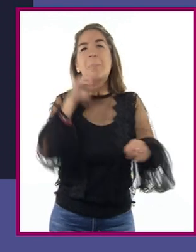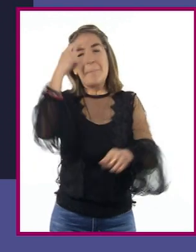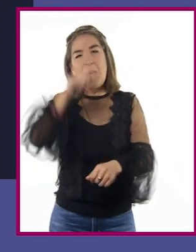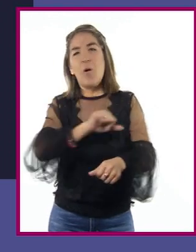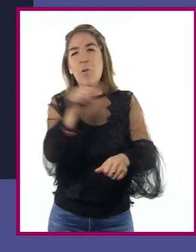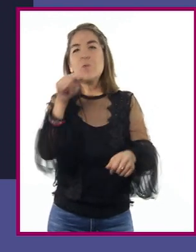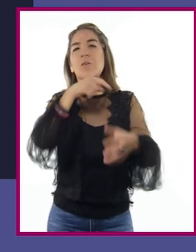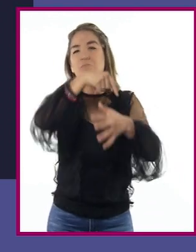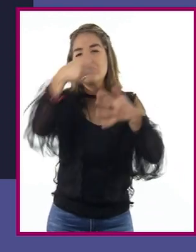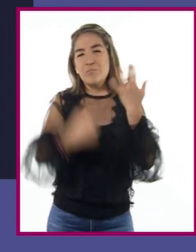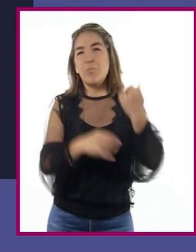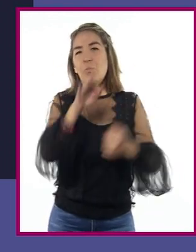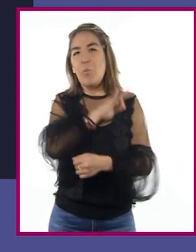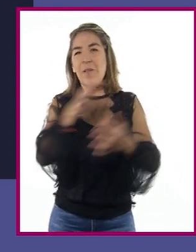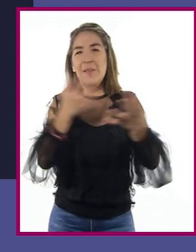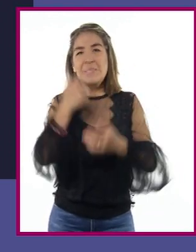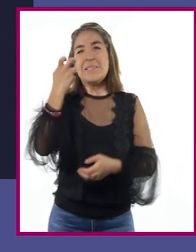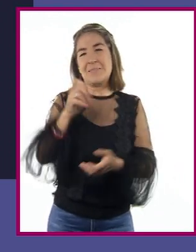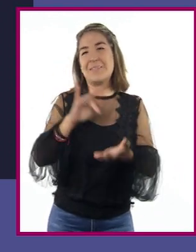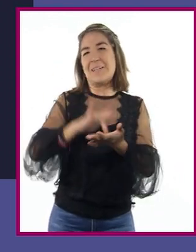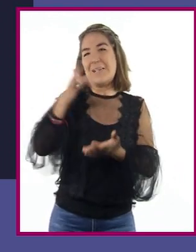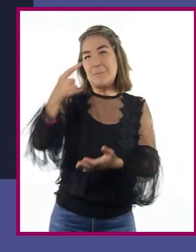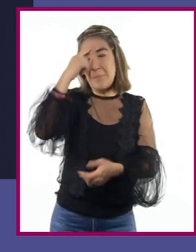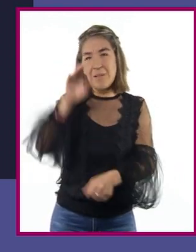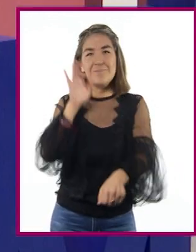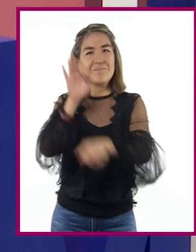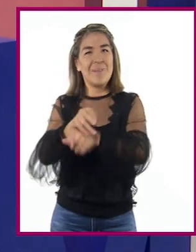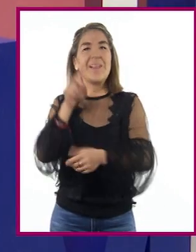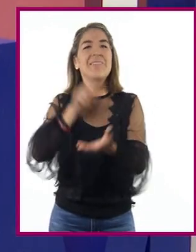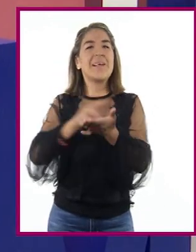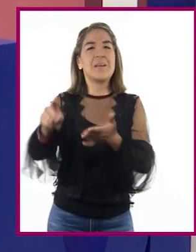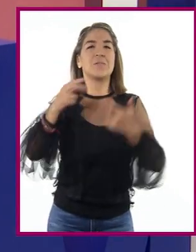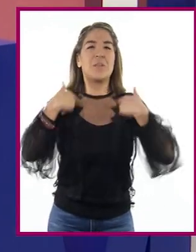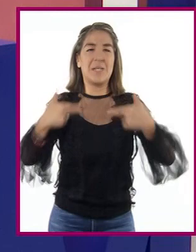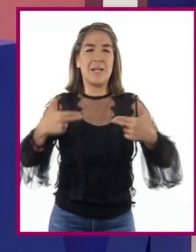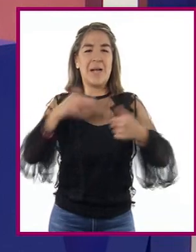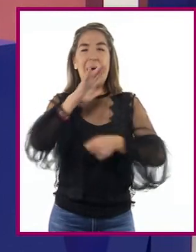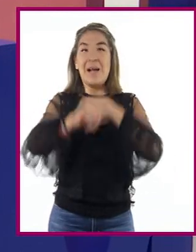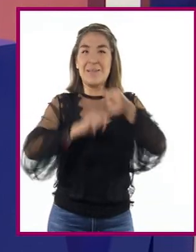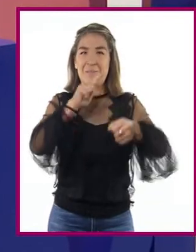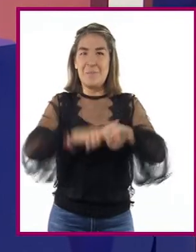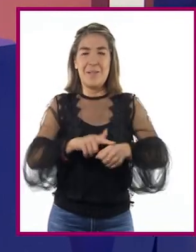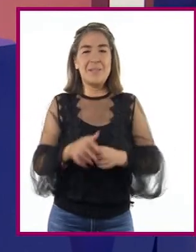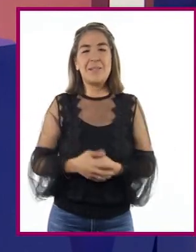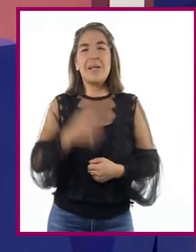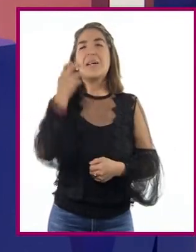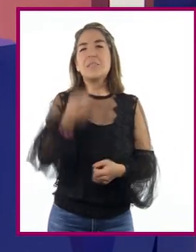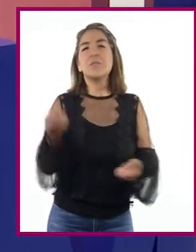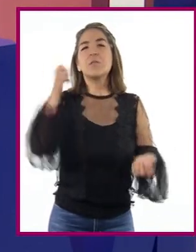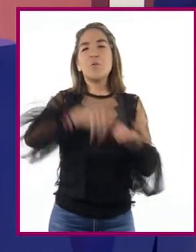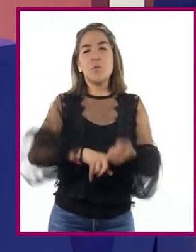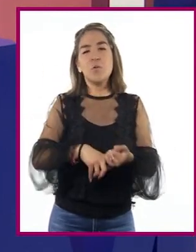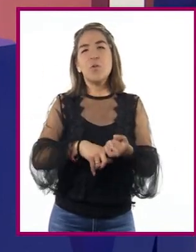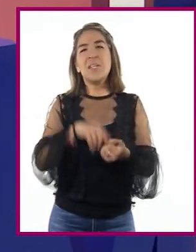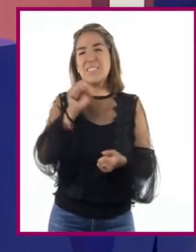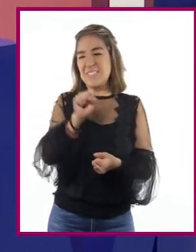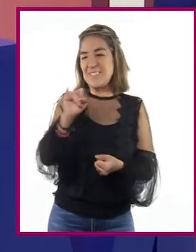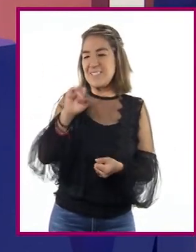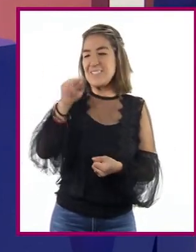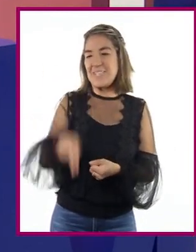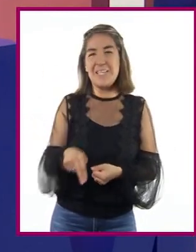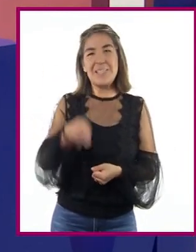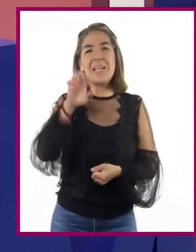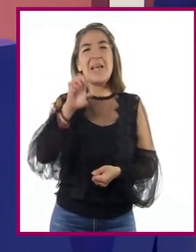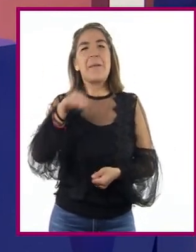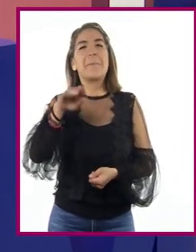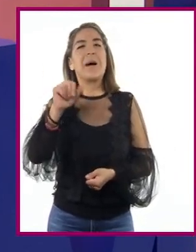gracias a su compromiso con los derechos de los animales. Creo que yo emplearía el conector sin embargo, ya que son